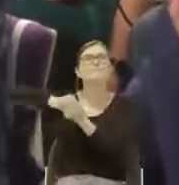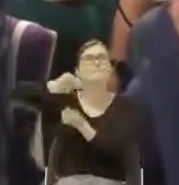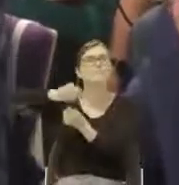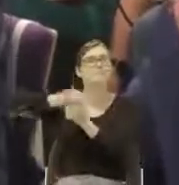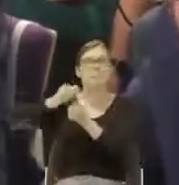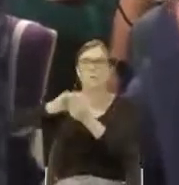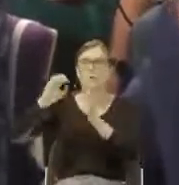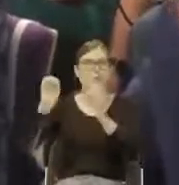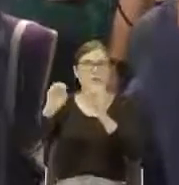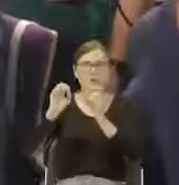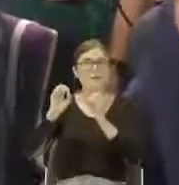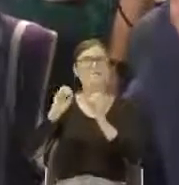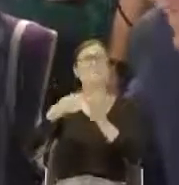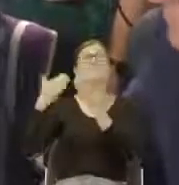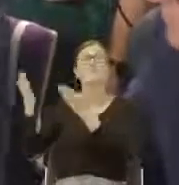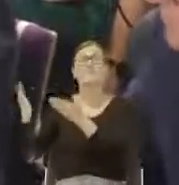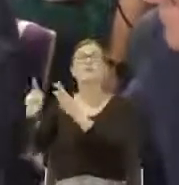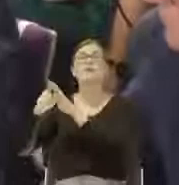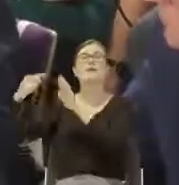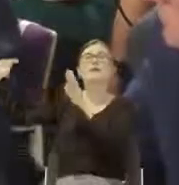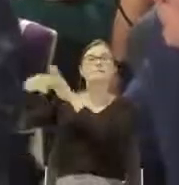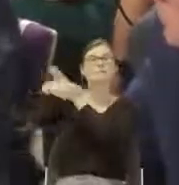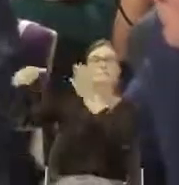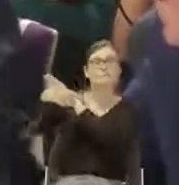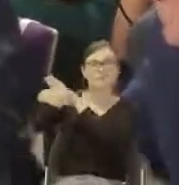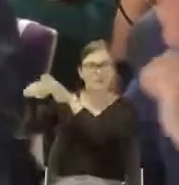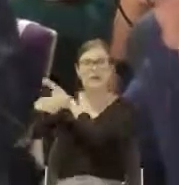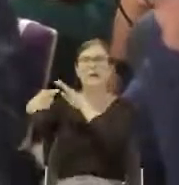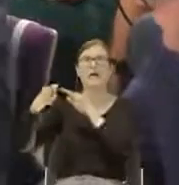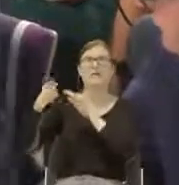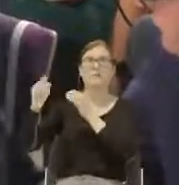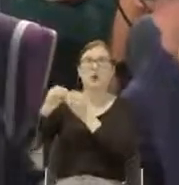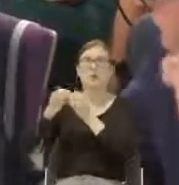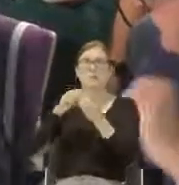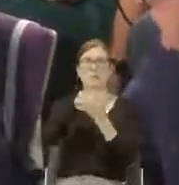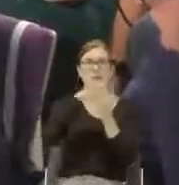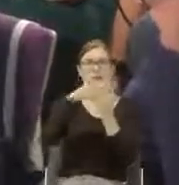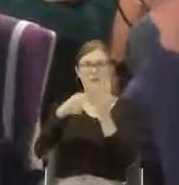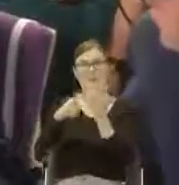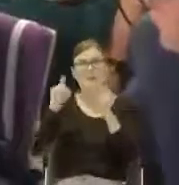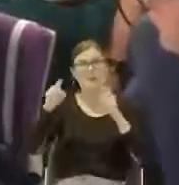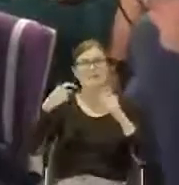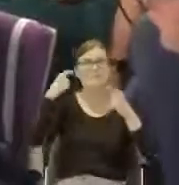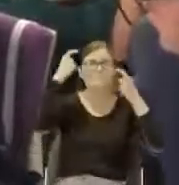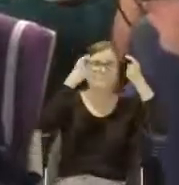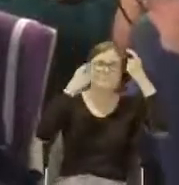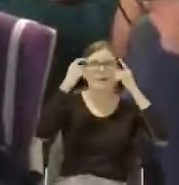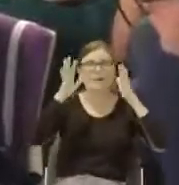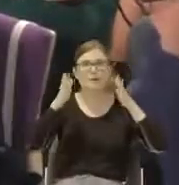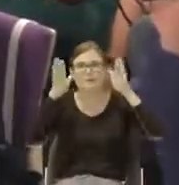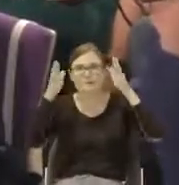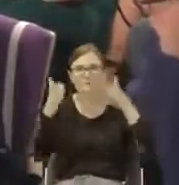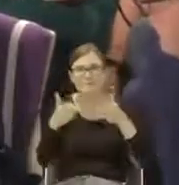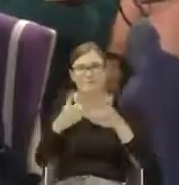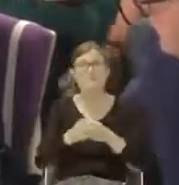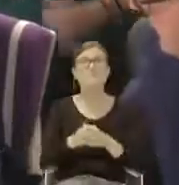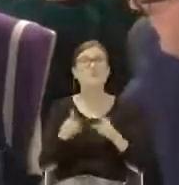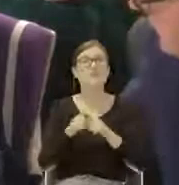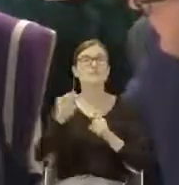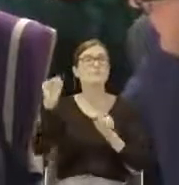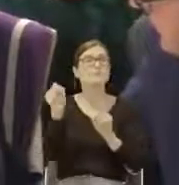Hoy tenemos que hablar de violencia, de conflicto armado, de muerte, y esas son las palabras que ocupan nuestro primer plano, terriblemente.